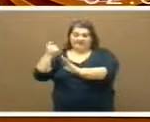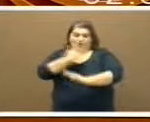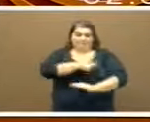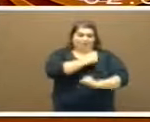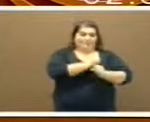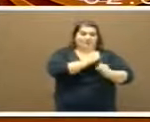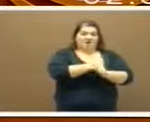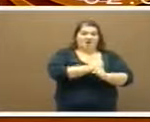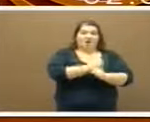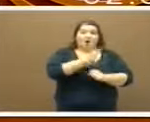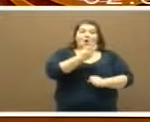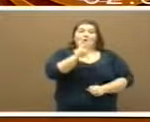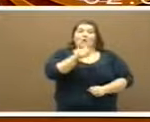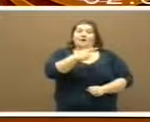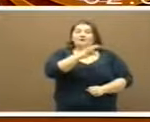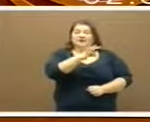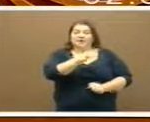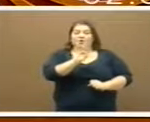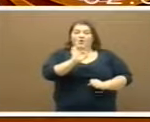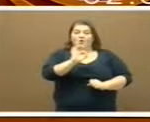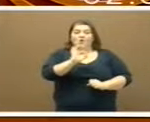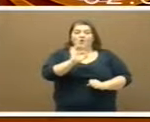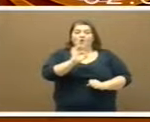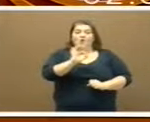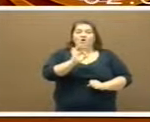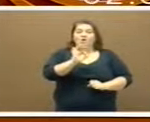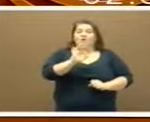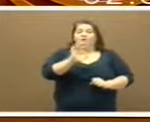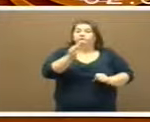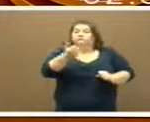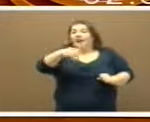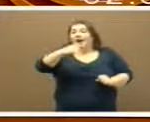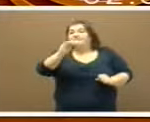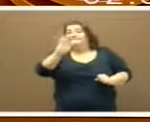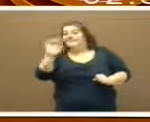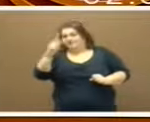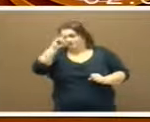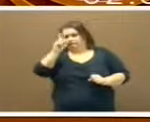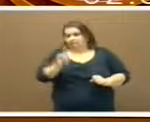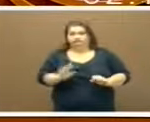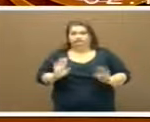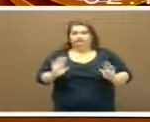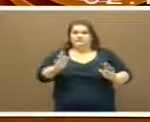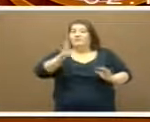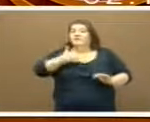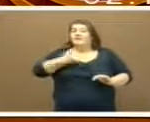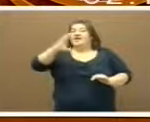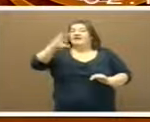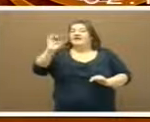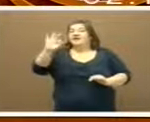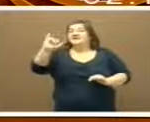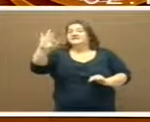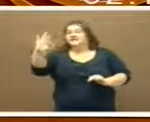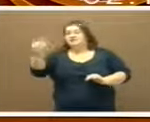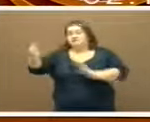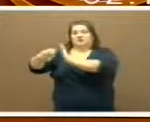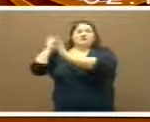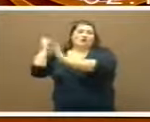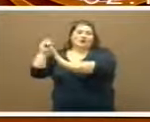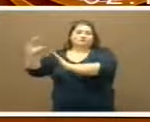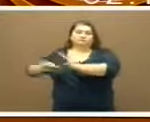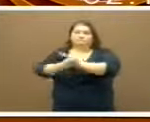Obreras o se lo quitan para ir a, yo qué sé, a AMPE o a PIDE o no sé. No se llevará muy bien con el CESIF y se lo quitan a ellos. No entiendo